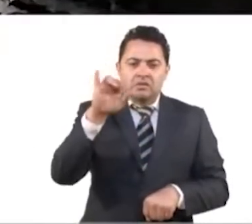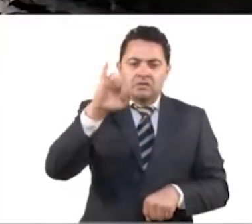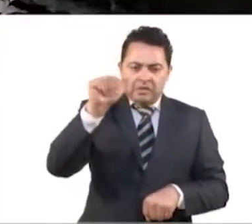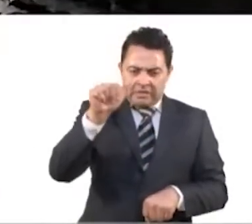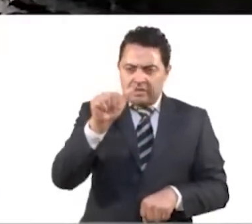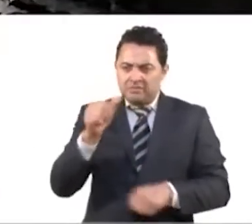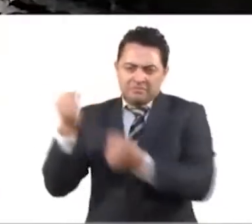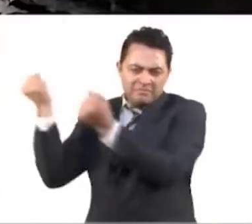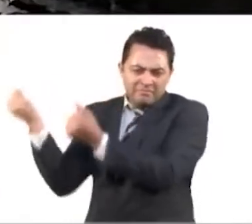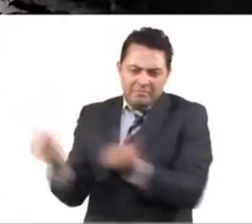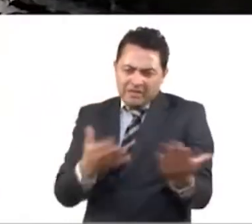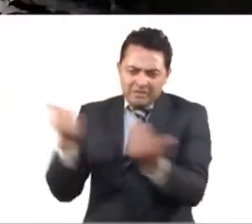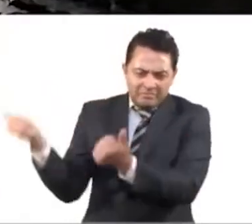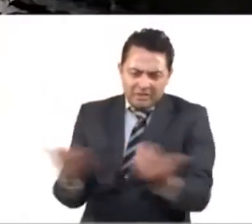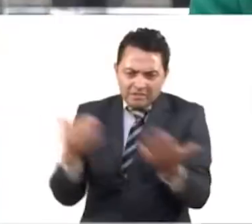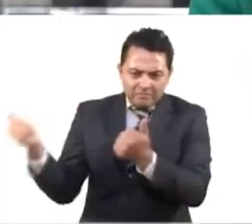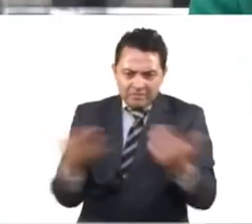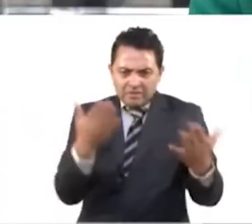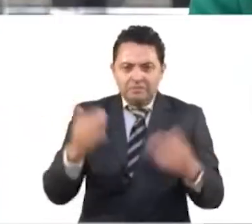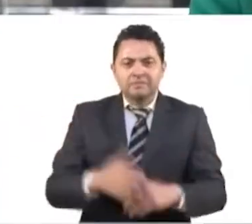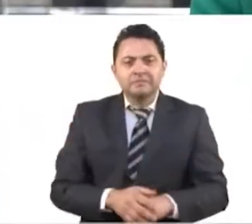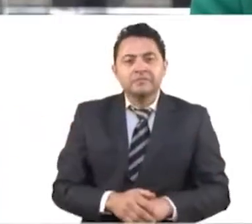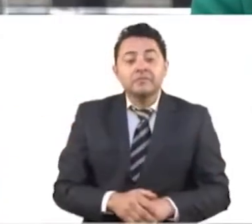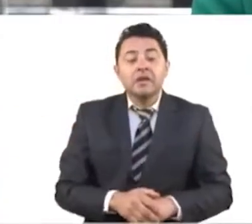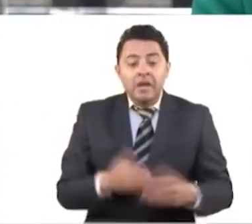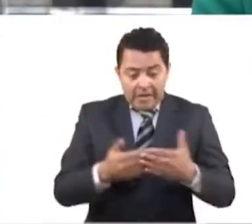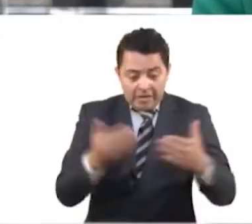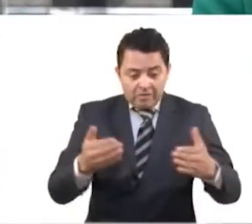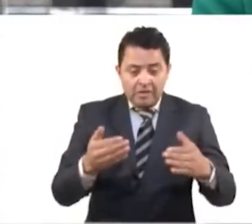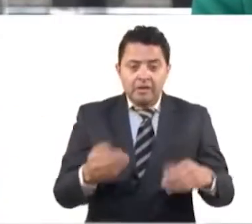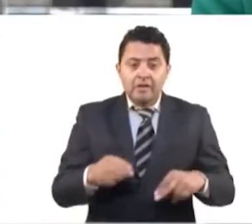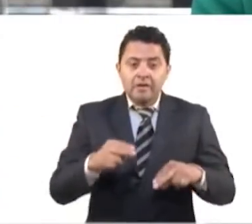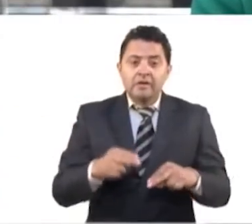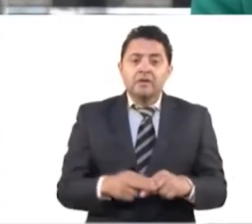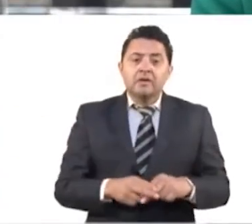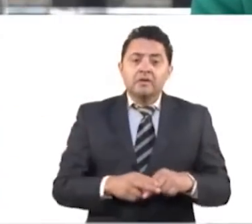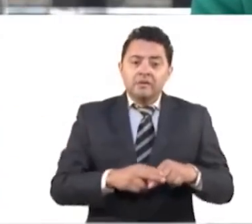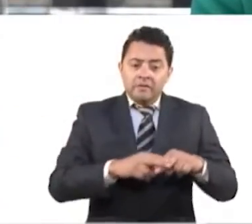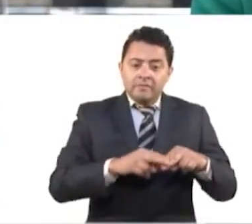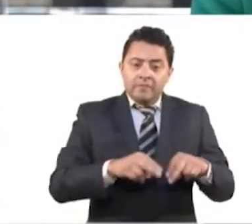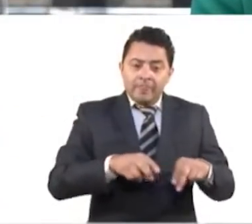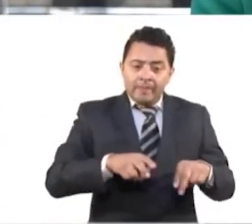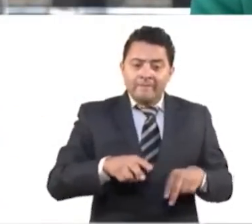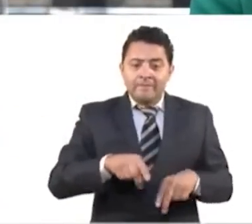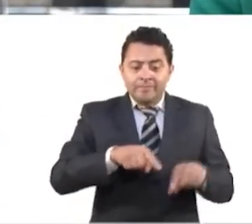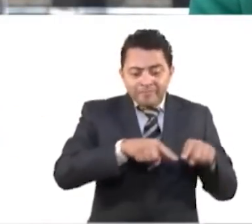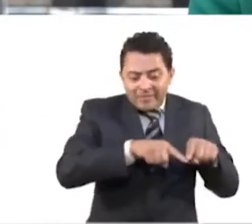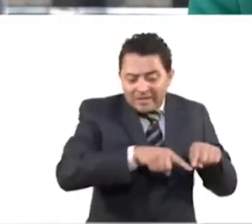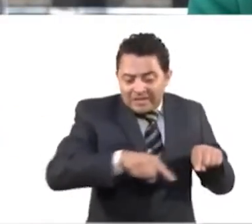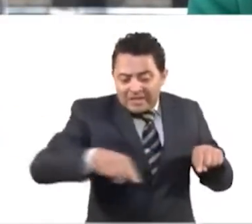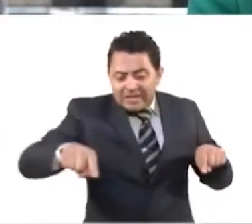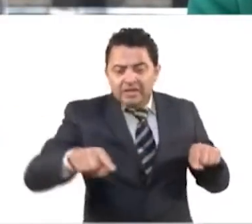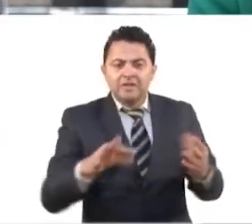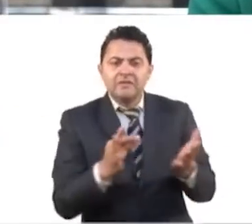demás elementos que acompañan la vía. En cuanto a los rieles, el elemento principal, se cambió